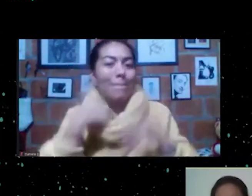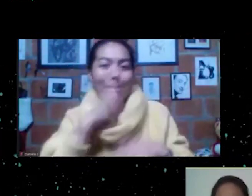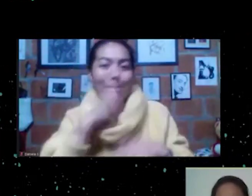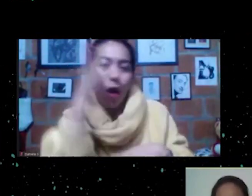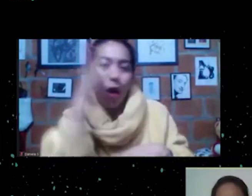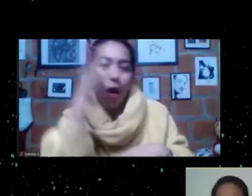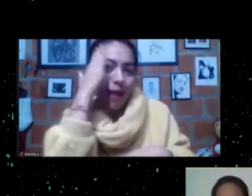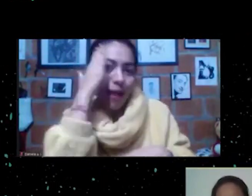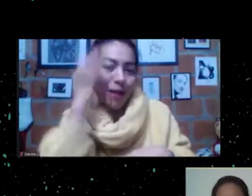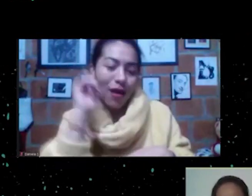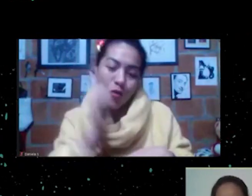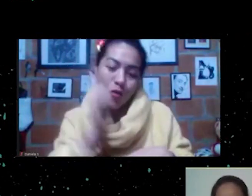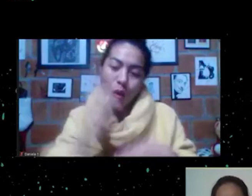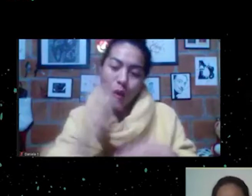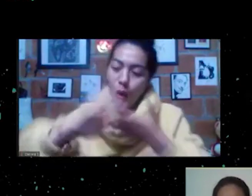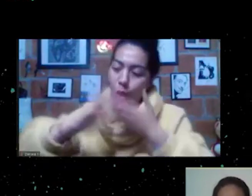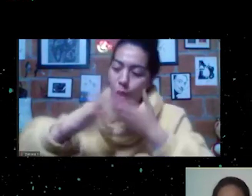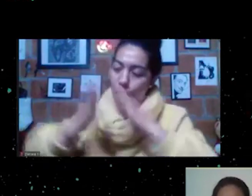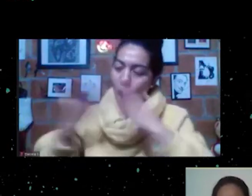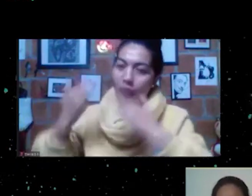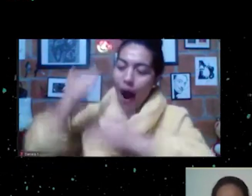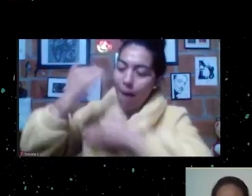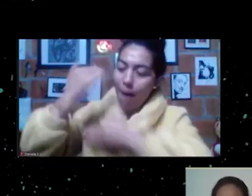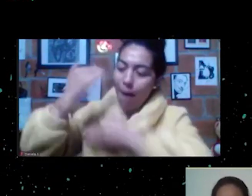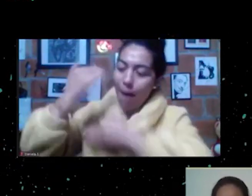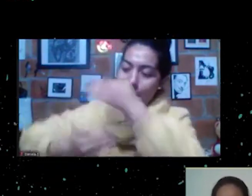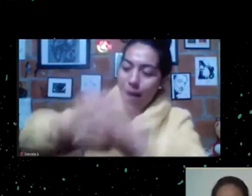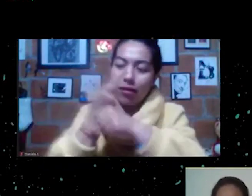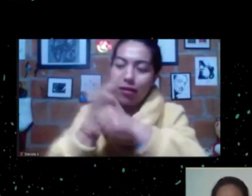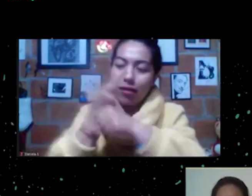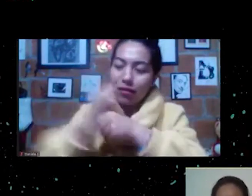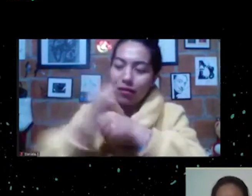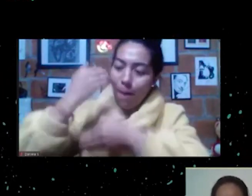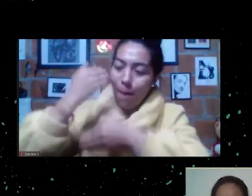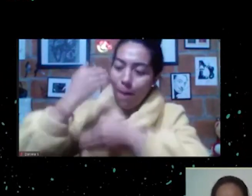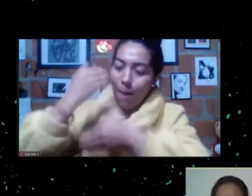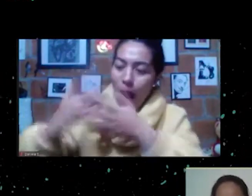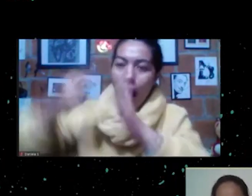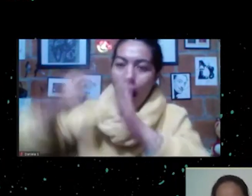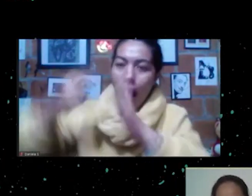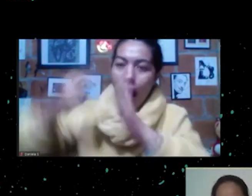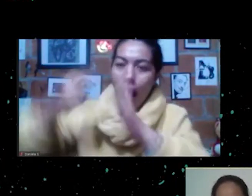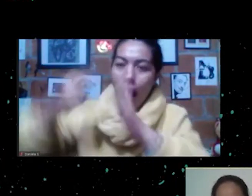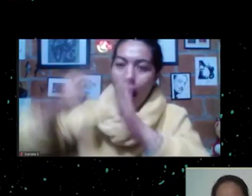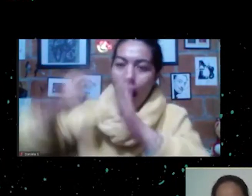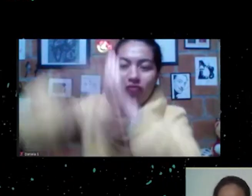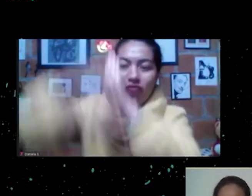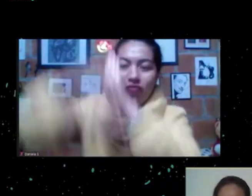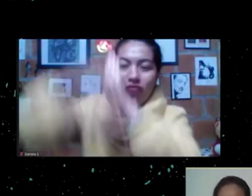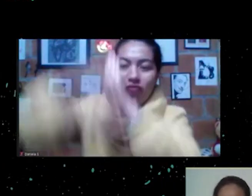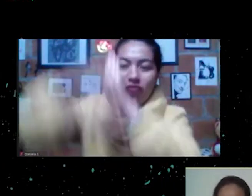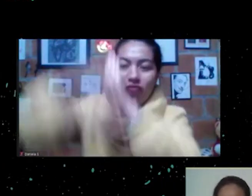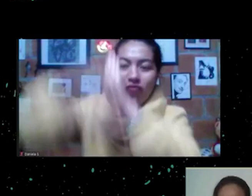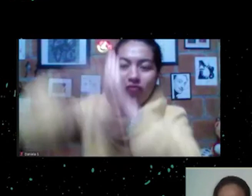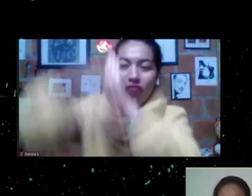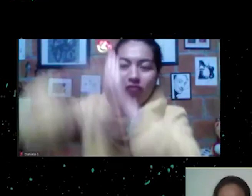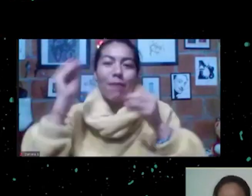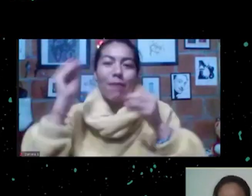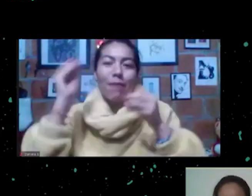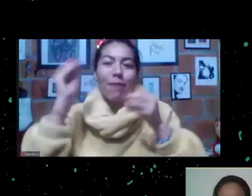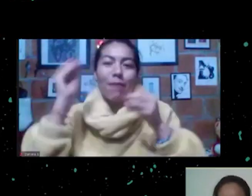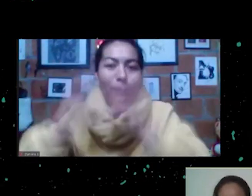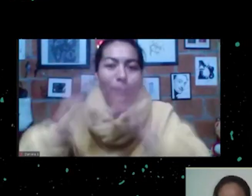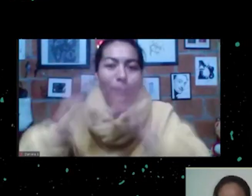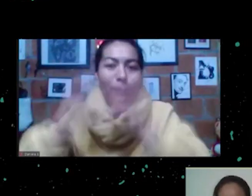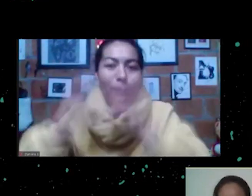a sentir como ultrajada, sino que sientan que uno va a hacer un trabajo pues con respeto que es un trabajo que no va